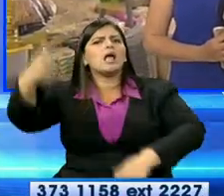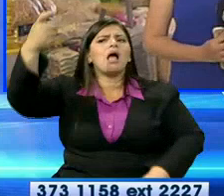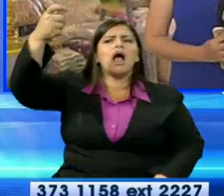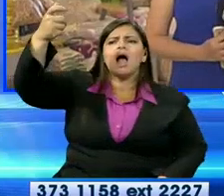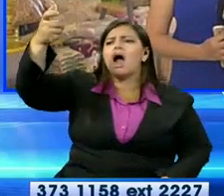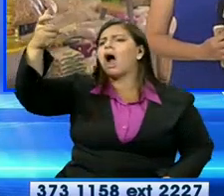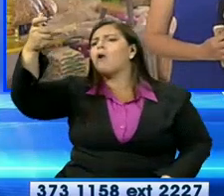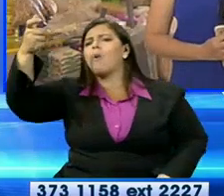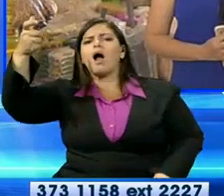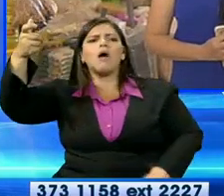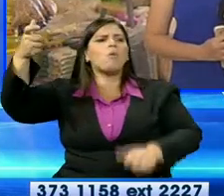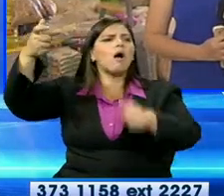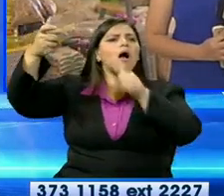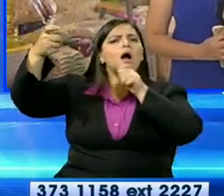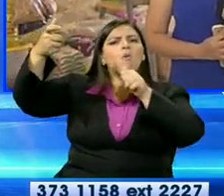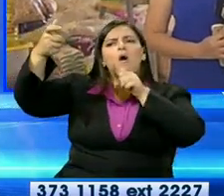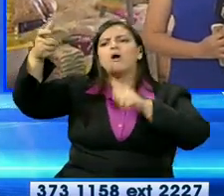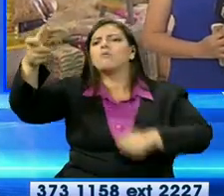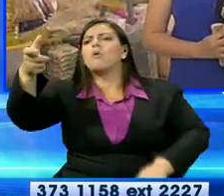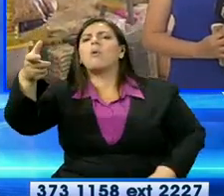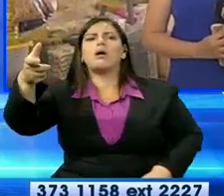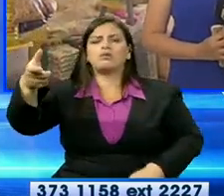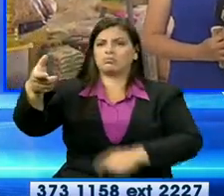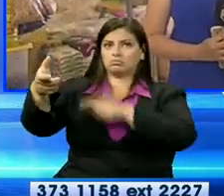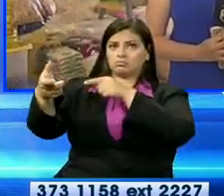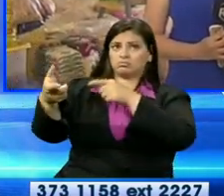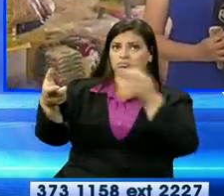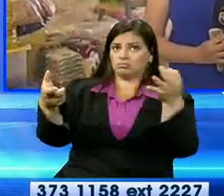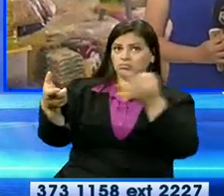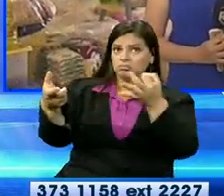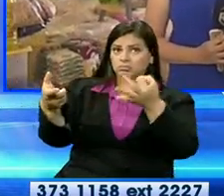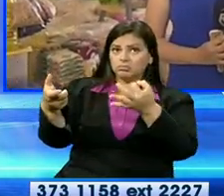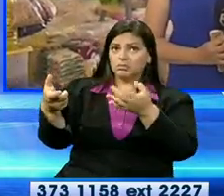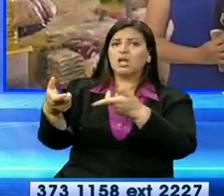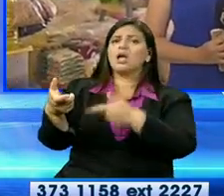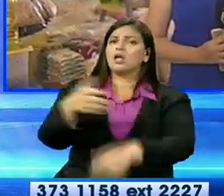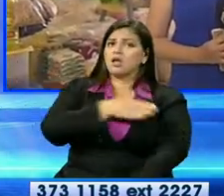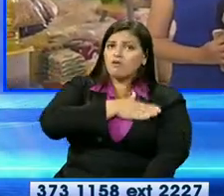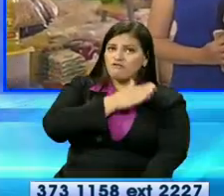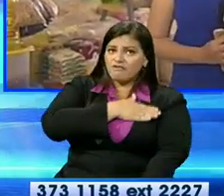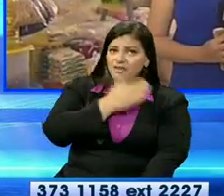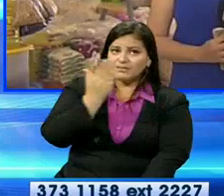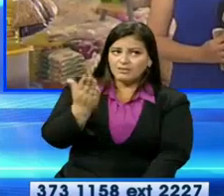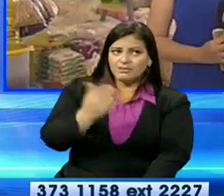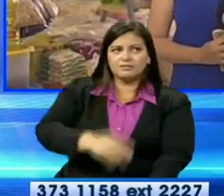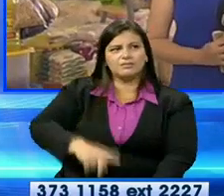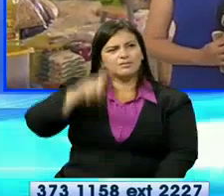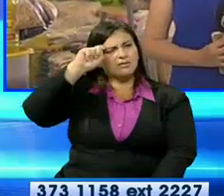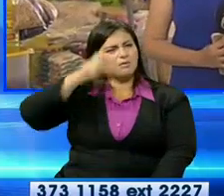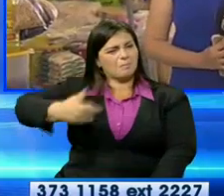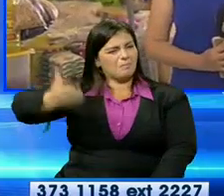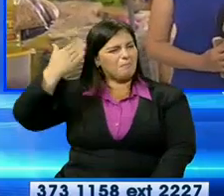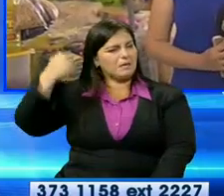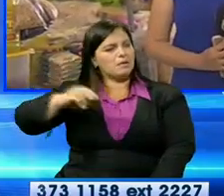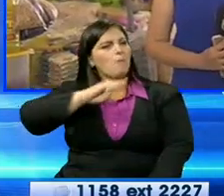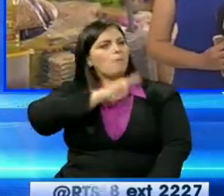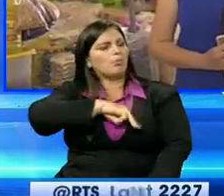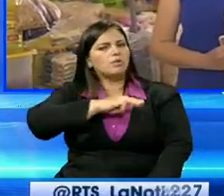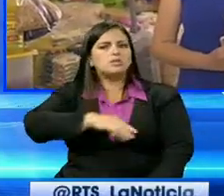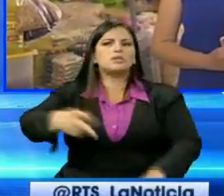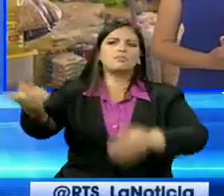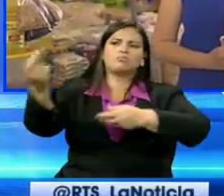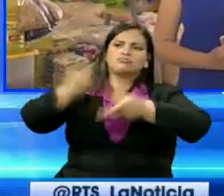de vecino le vende agua a usted en la calle? ¿Qué clase de agua le está vendiendo? Claro, yo me acuerdo cuando se hacían inspecciones por parte del municipio en los lugares donde no solo se hacía el